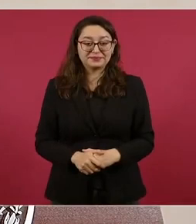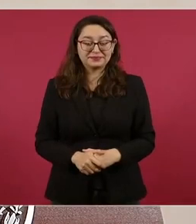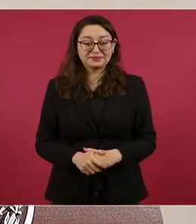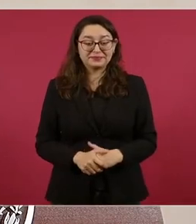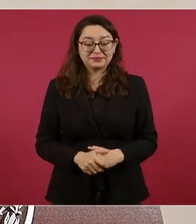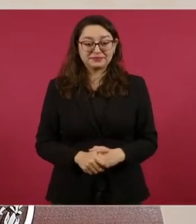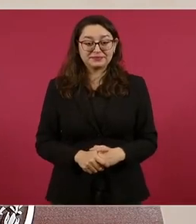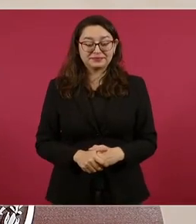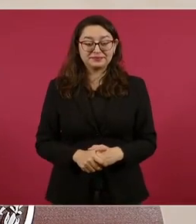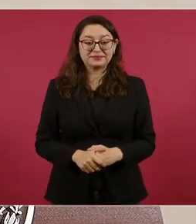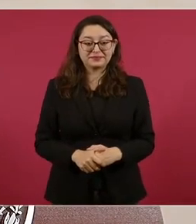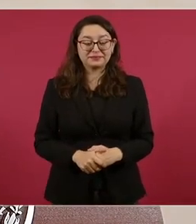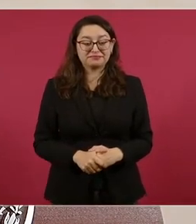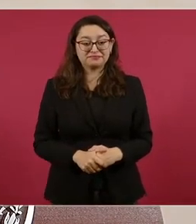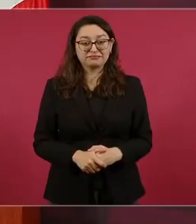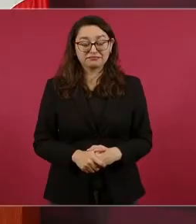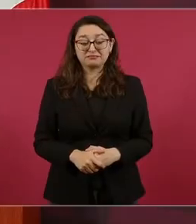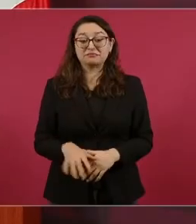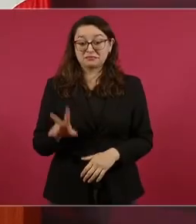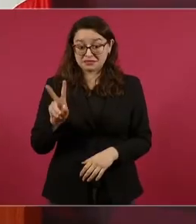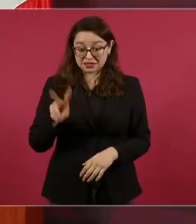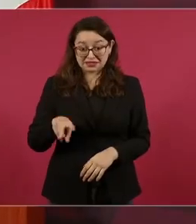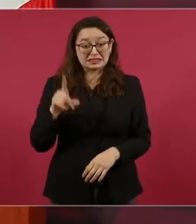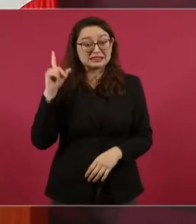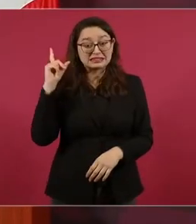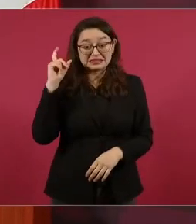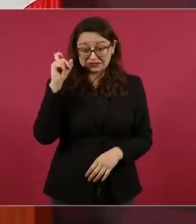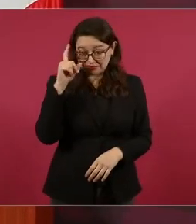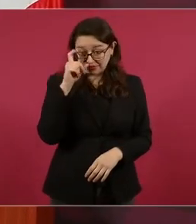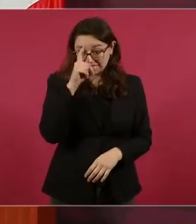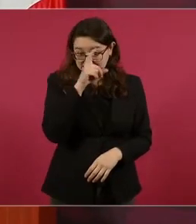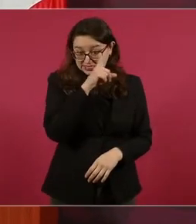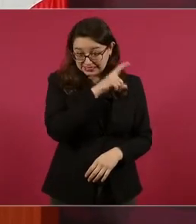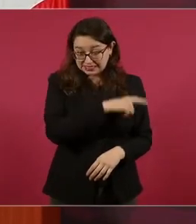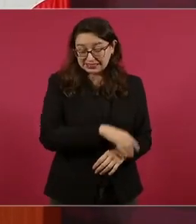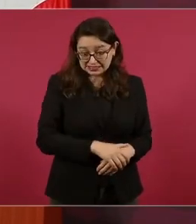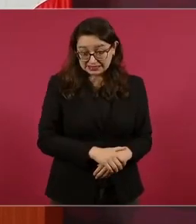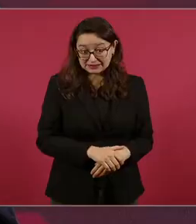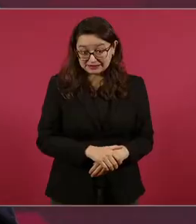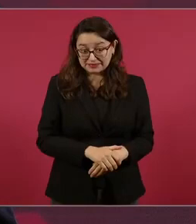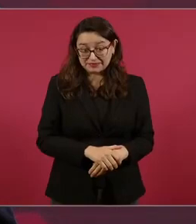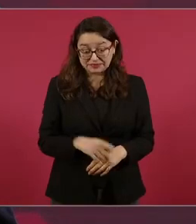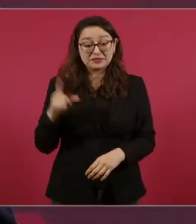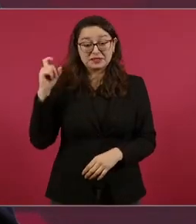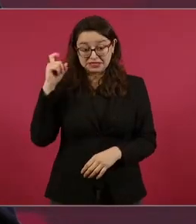pichar y es muy difícil sacarle el